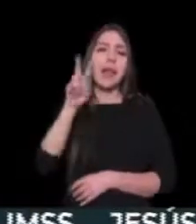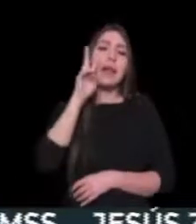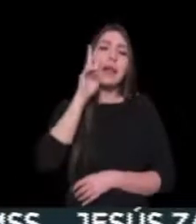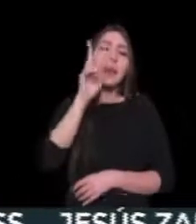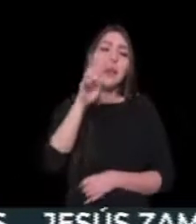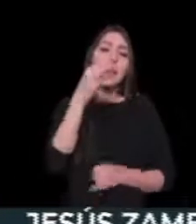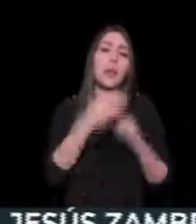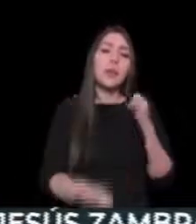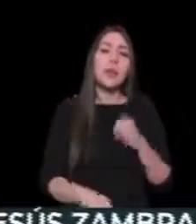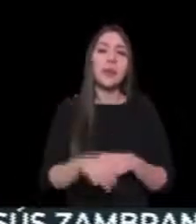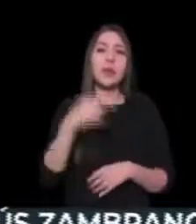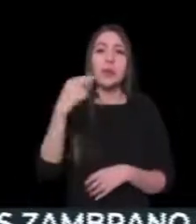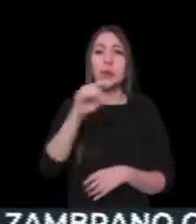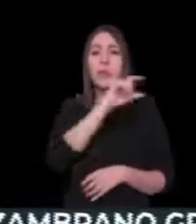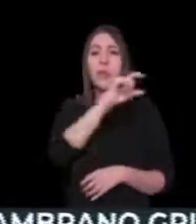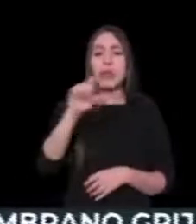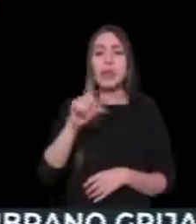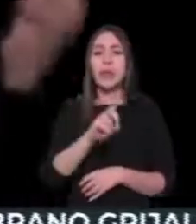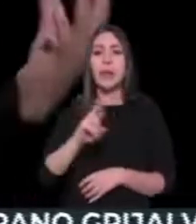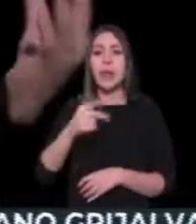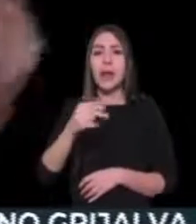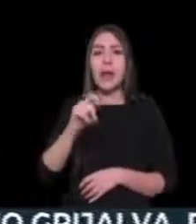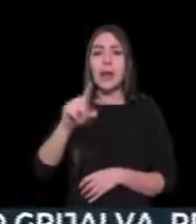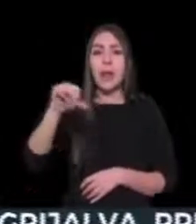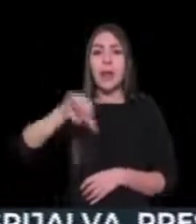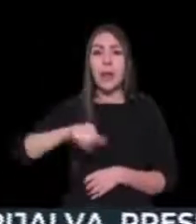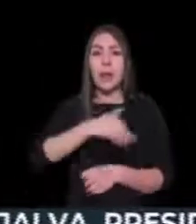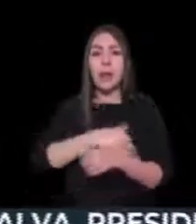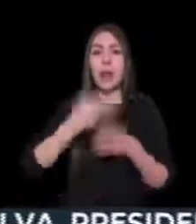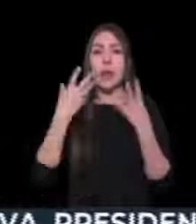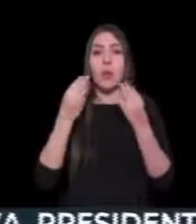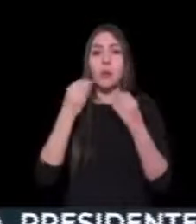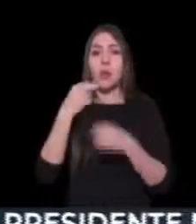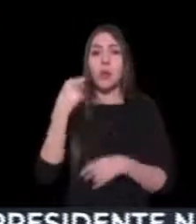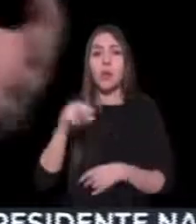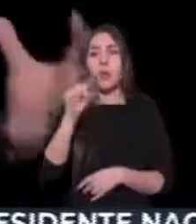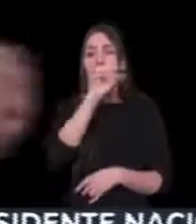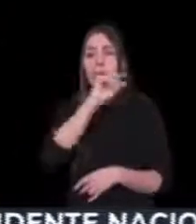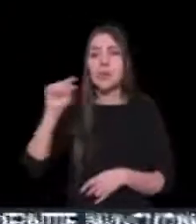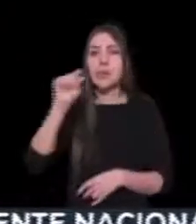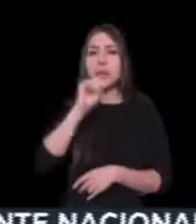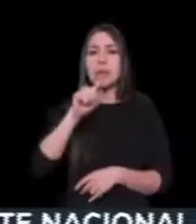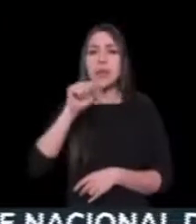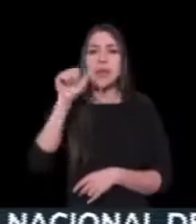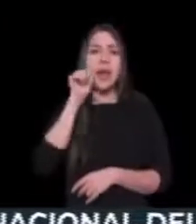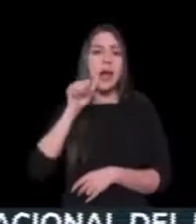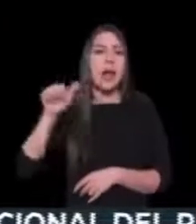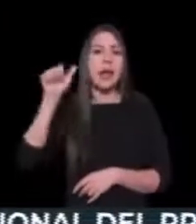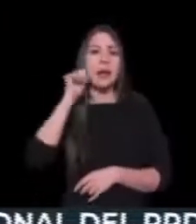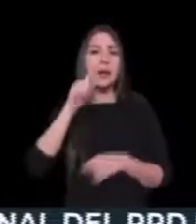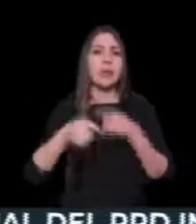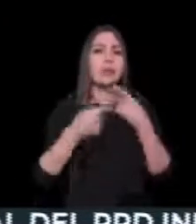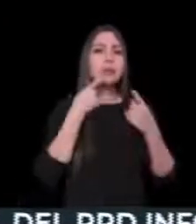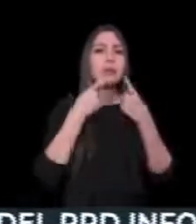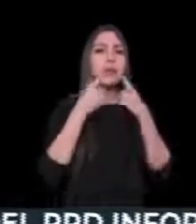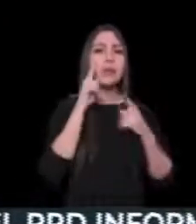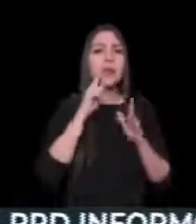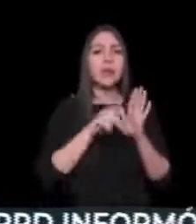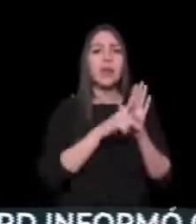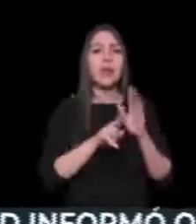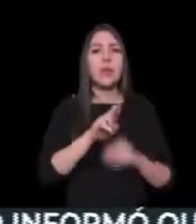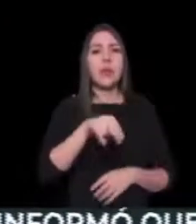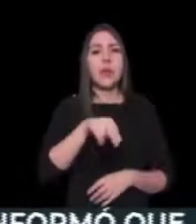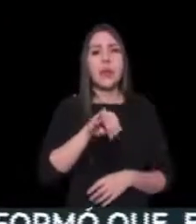nombre, Hugo López-Gatell, esta tarde en Twitter, fue una tendencia. Contrastado con ayer con la discusión que tuvo con la periodista Penilei